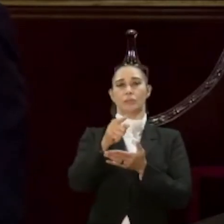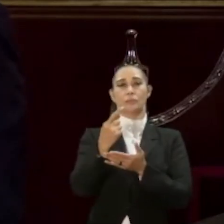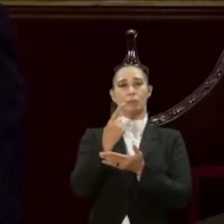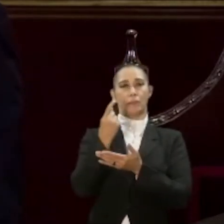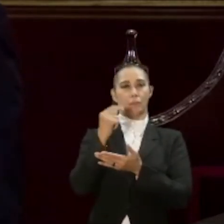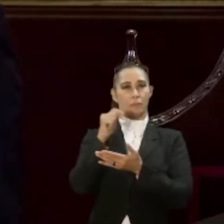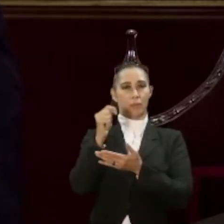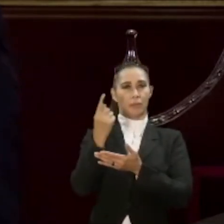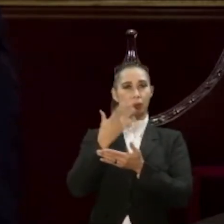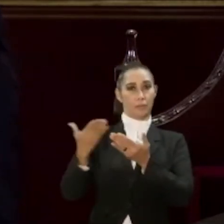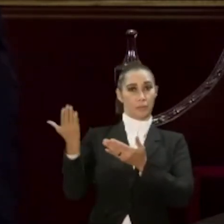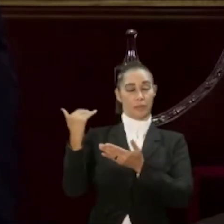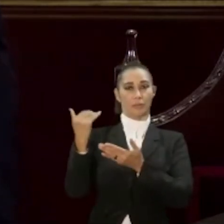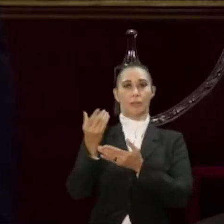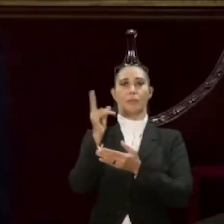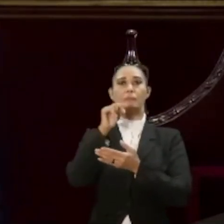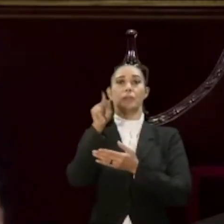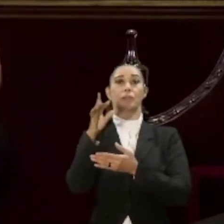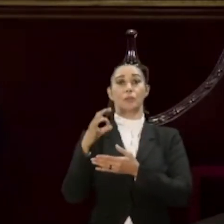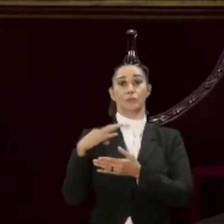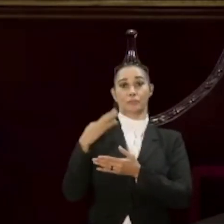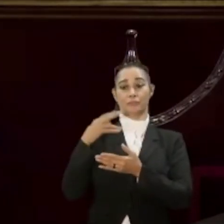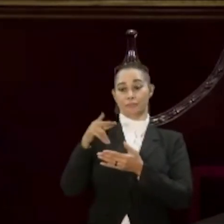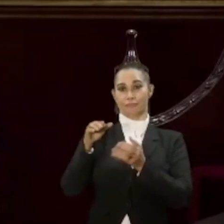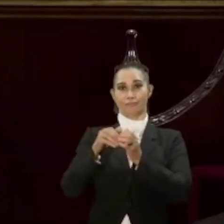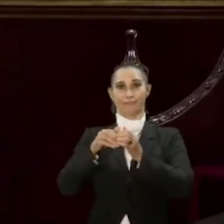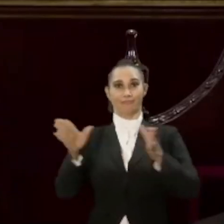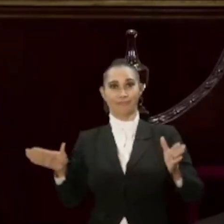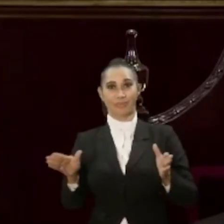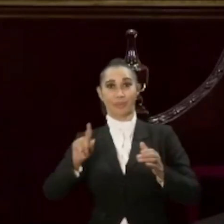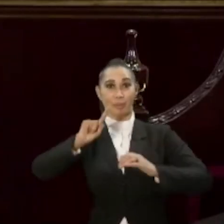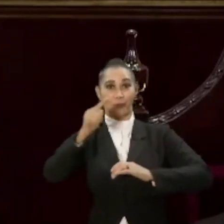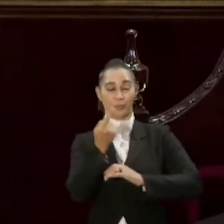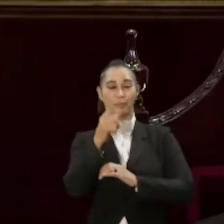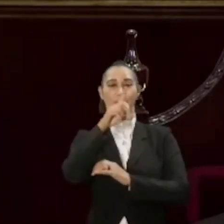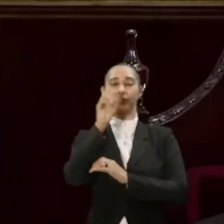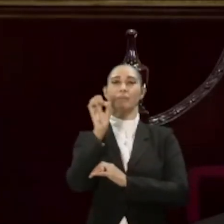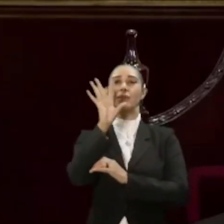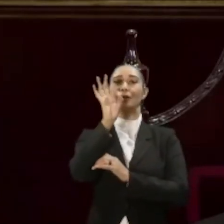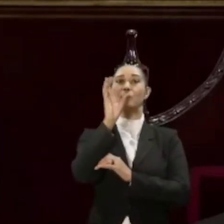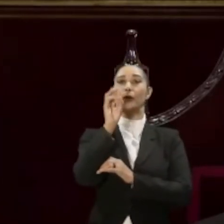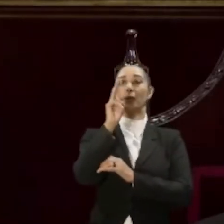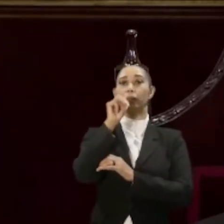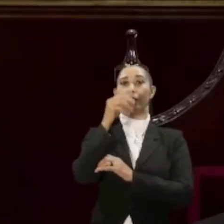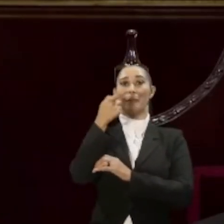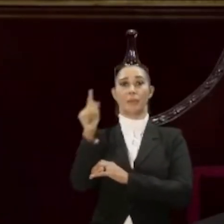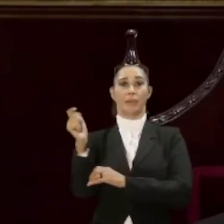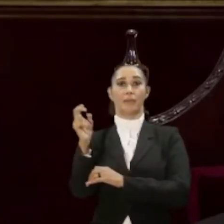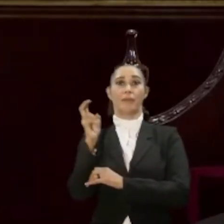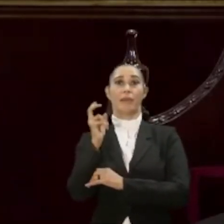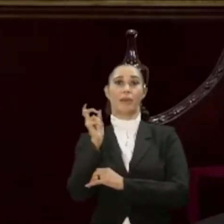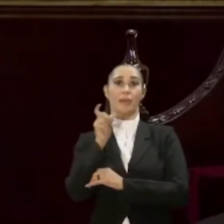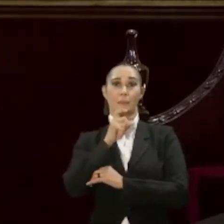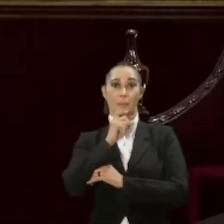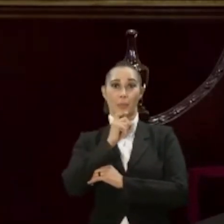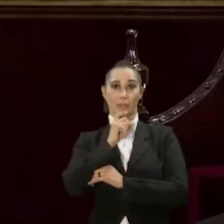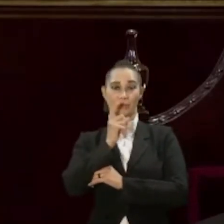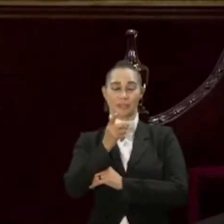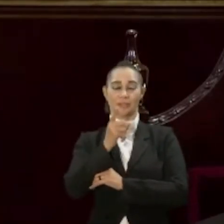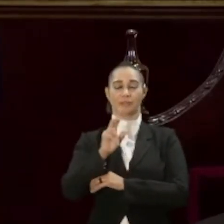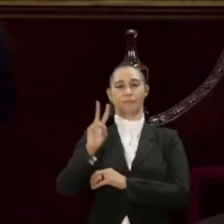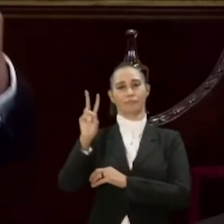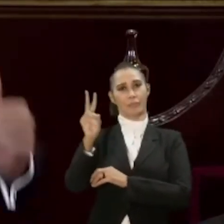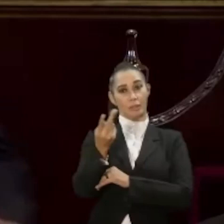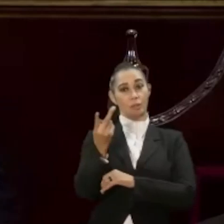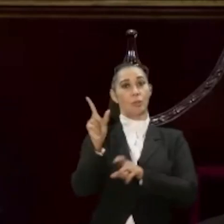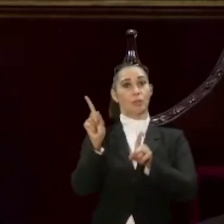pasado martes 21 de febrero se inauguró la primera central con 190 megawatts en Boca Chica. Una segunda unidad